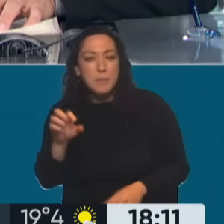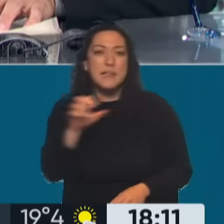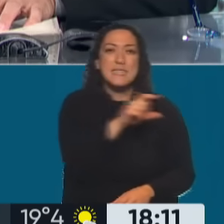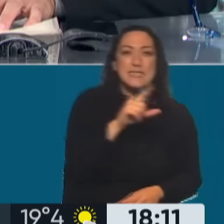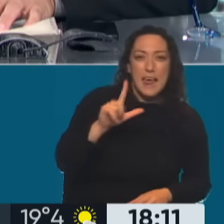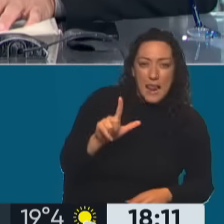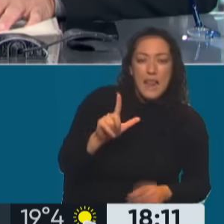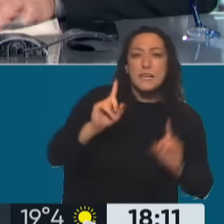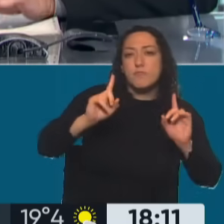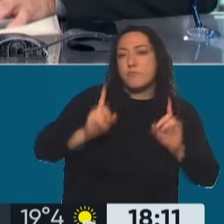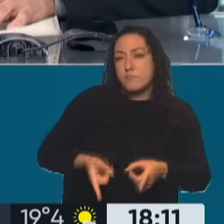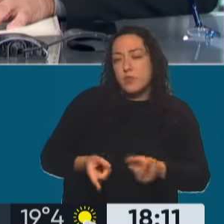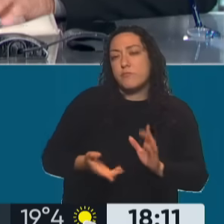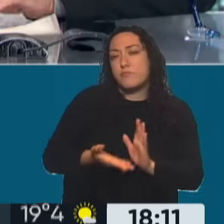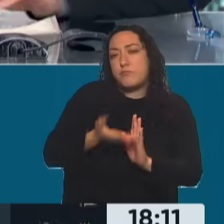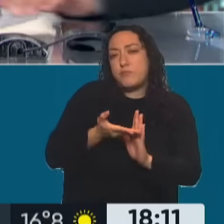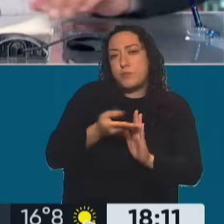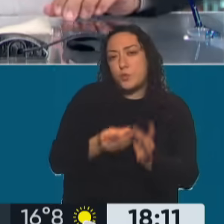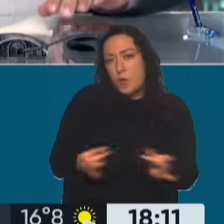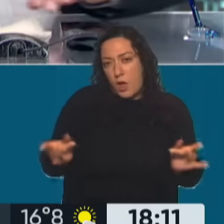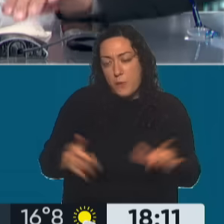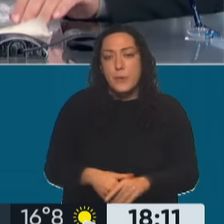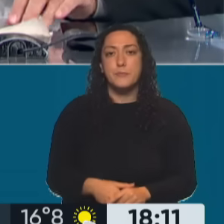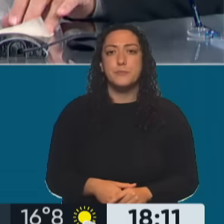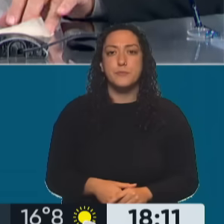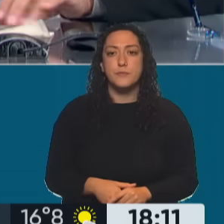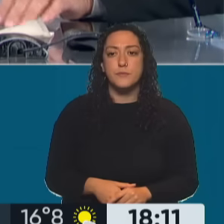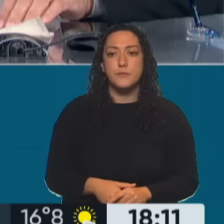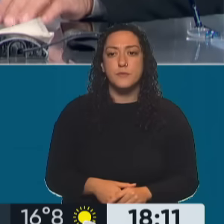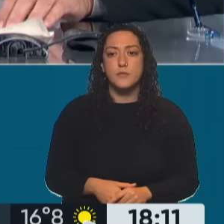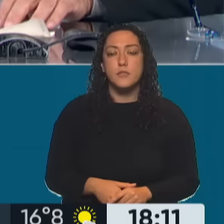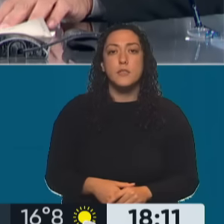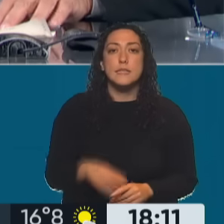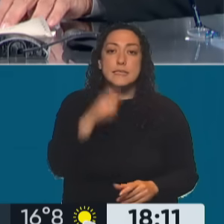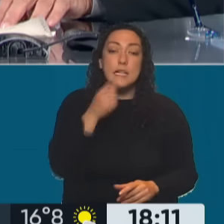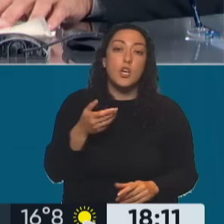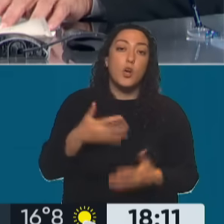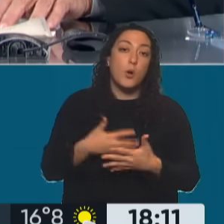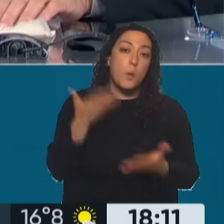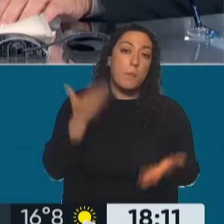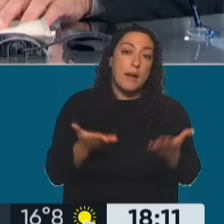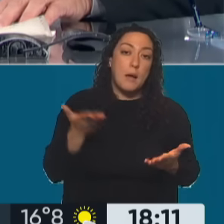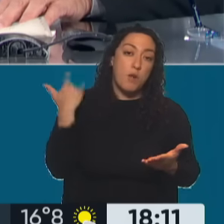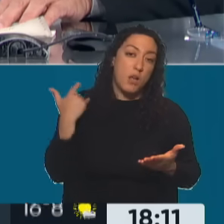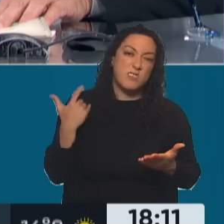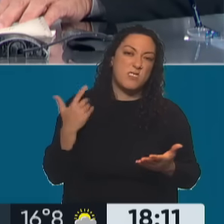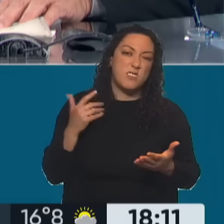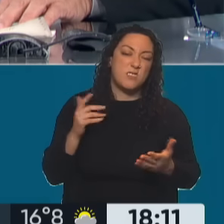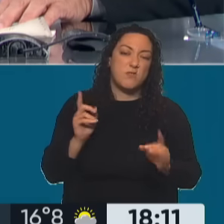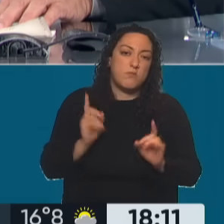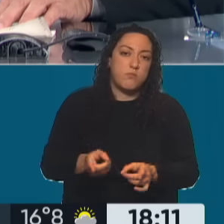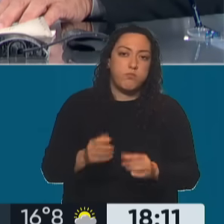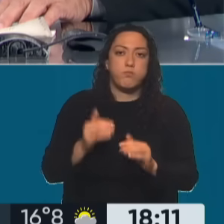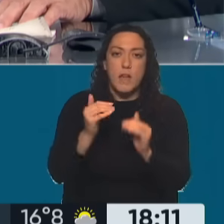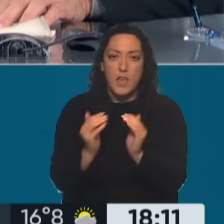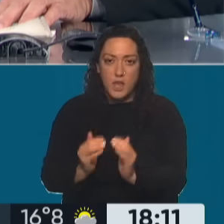liqui. Siguieron una tendencia, pero mucho más leve que en los días anteriores. No obstante, todavía se mantienen por debajo de lo que había